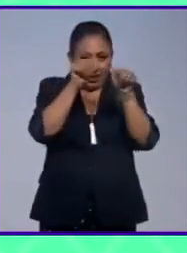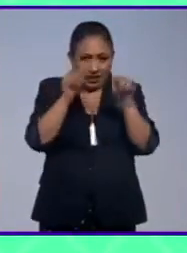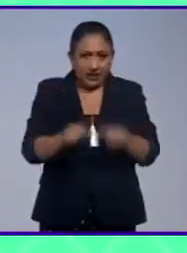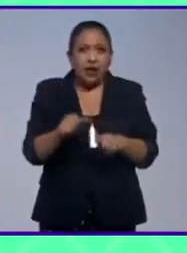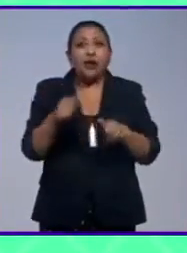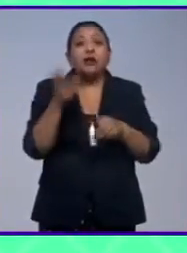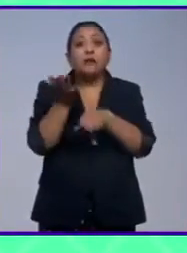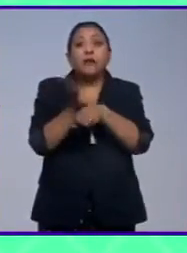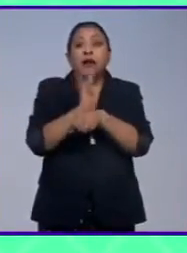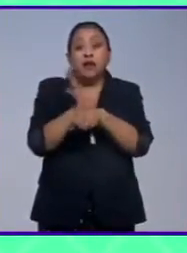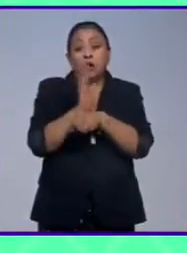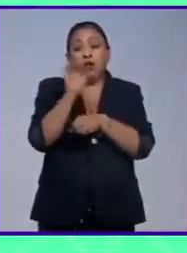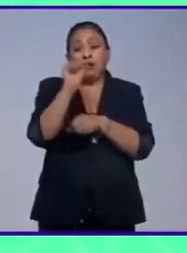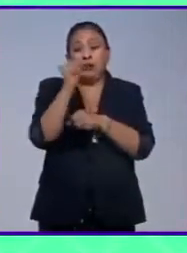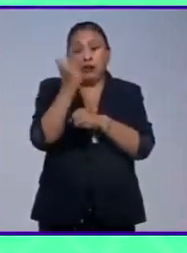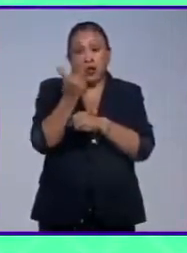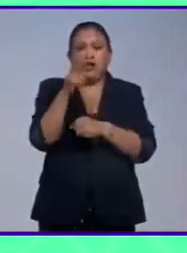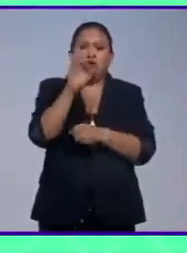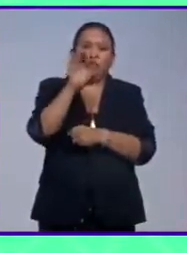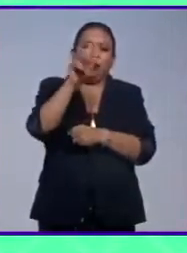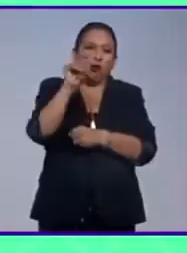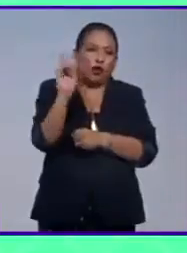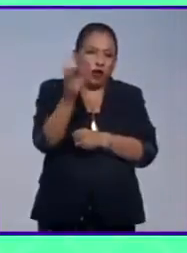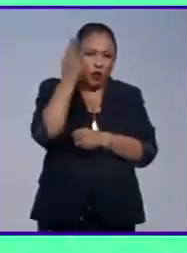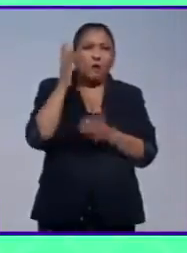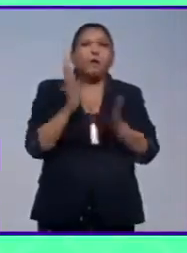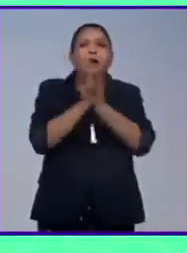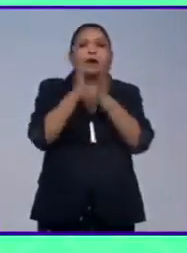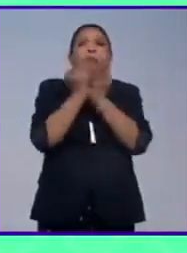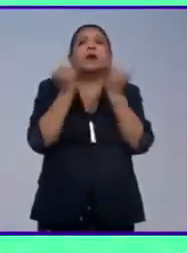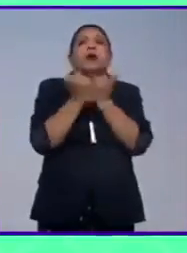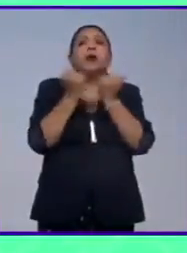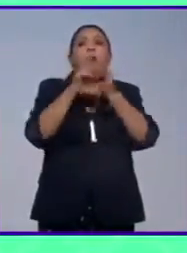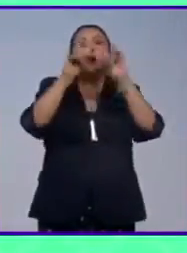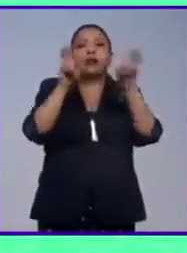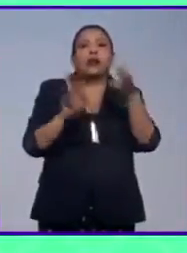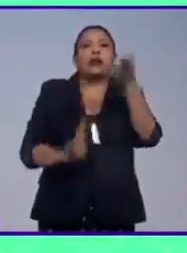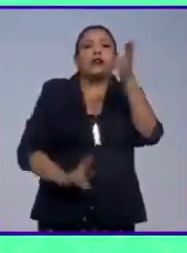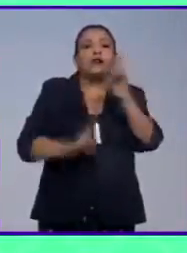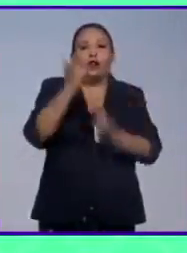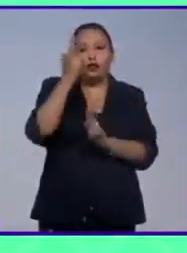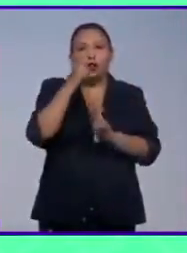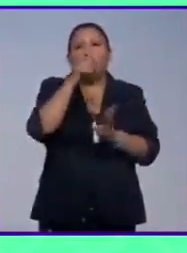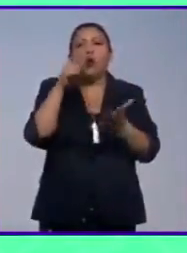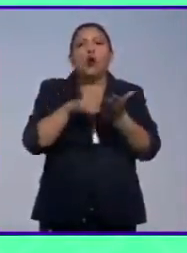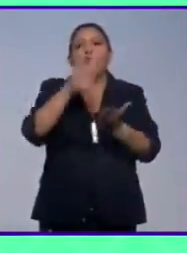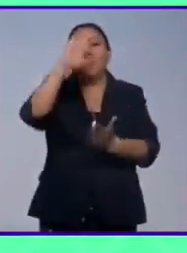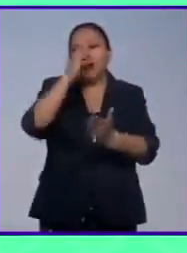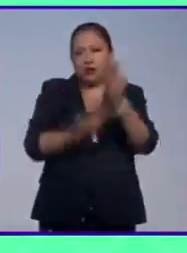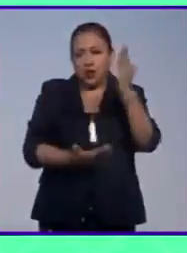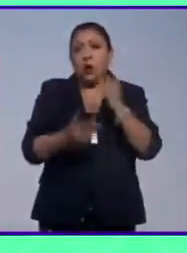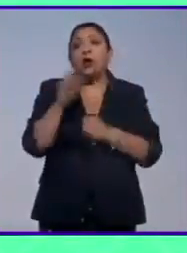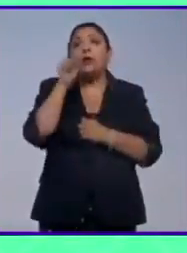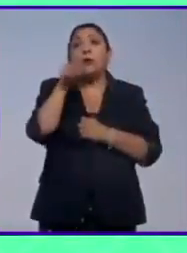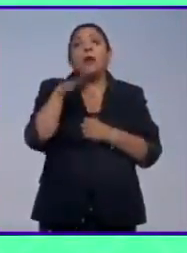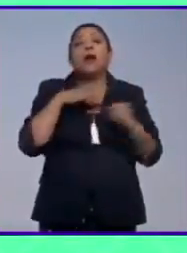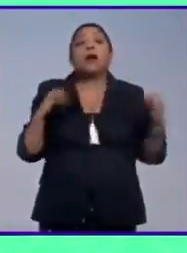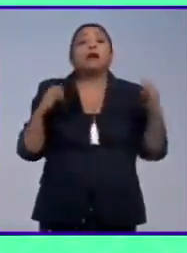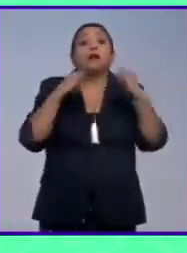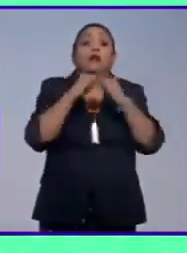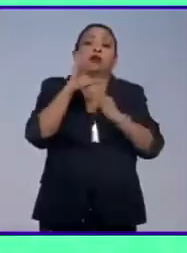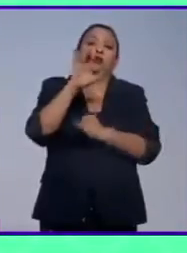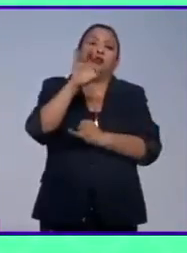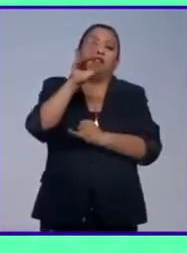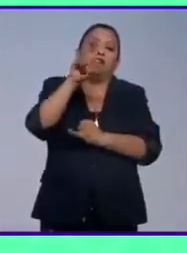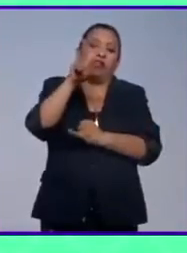la Filmoteca de la UNAM participarán también en el ciclo Revolución Je T'aime en Barcelona y a través del Instituto